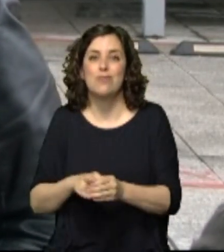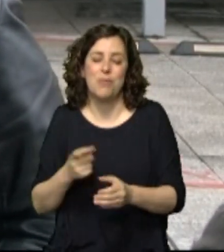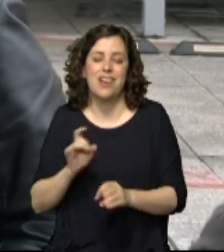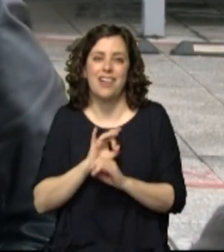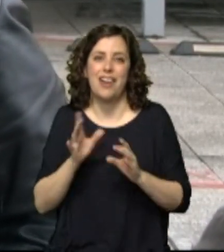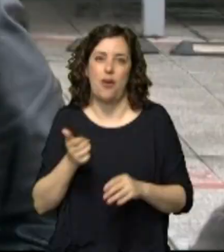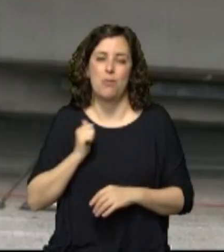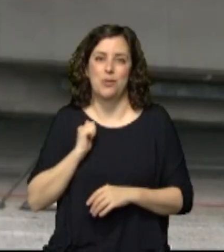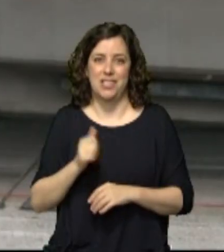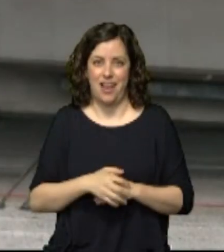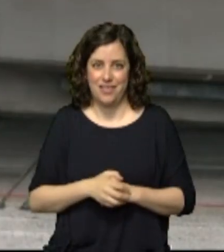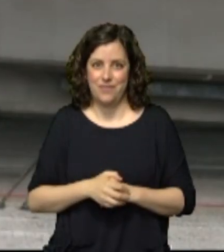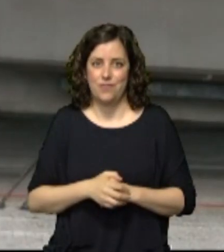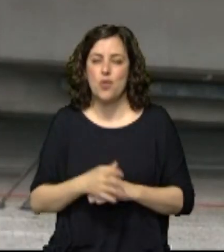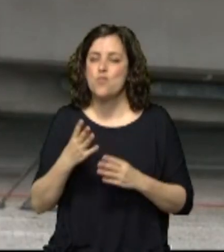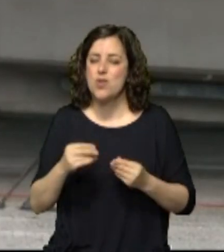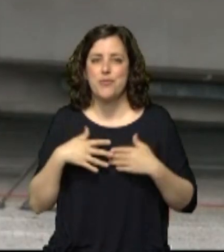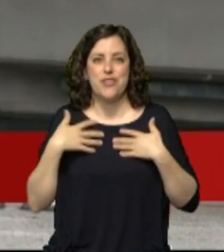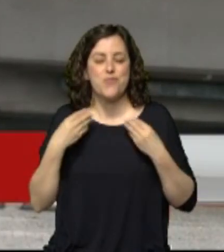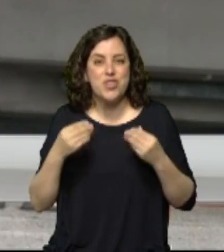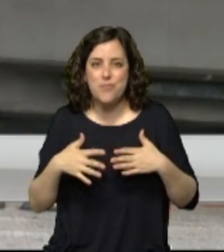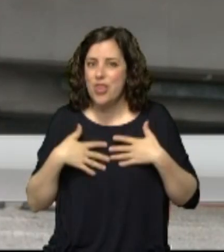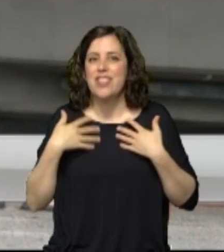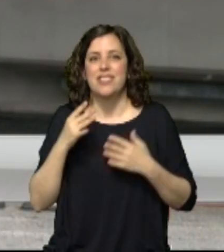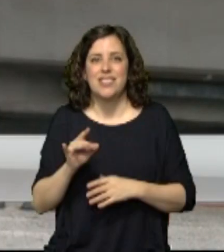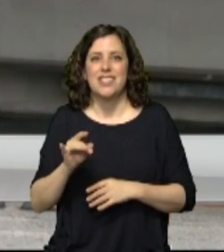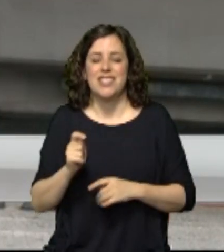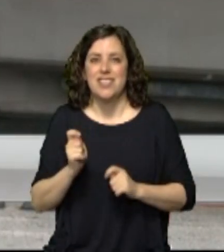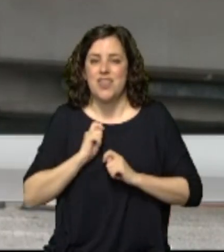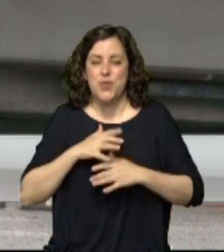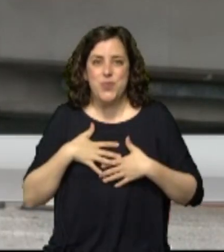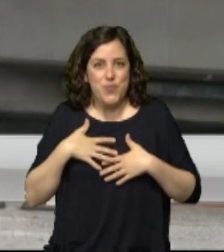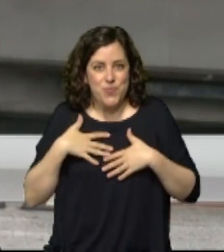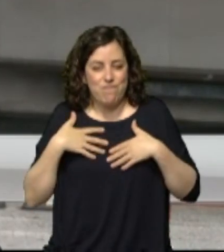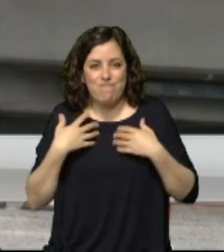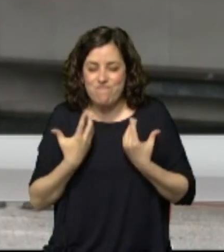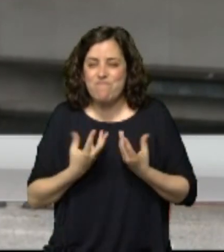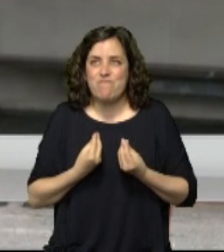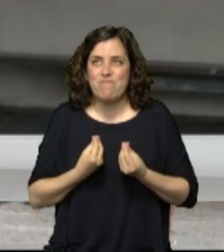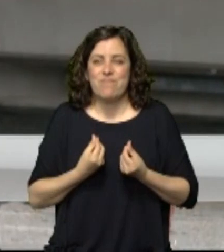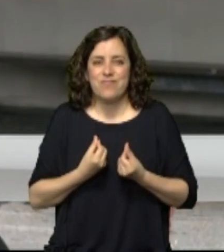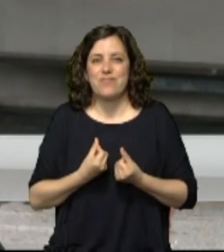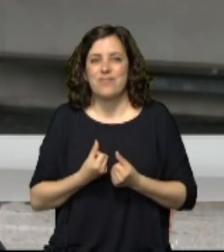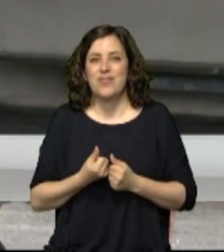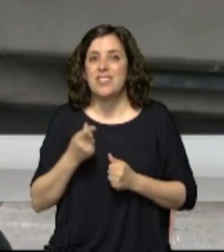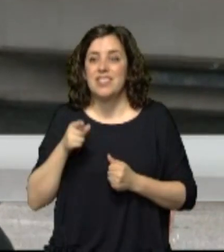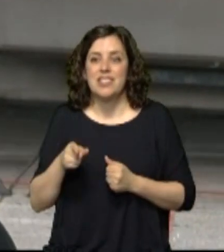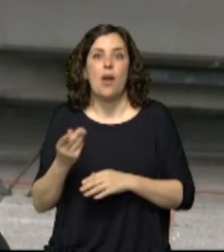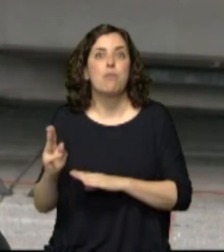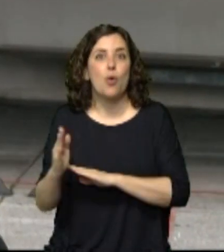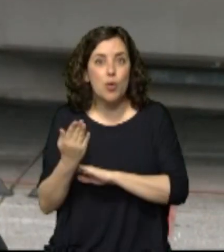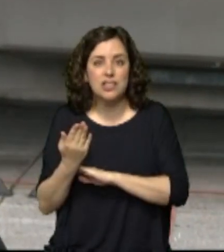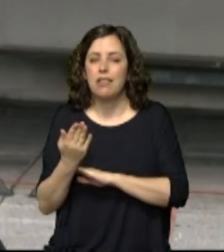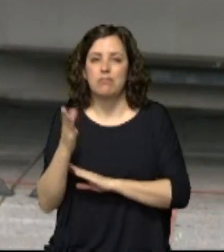desaprovechar la oportunidad de verlos. Muy emotivo, sí, remueve muchísimo y ha sido pues la verdad es que una iniciativa preciosa que